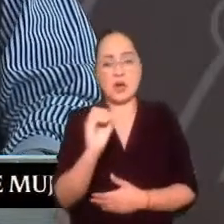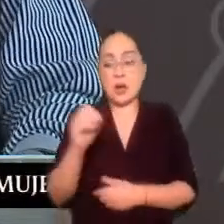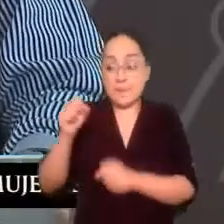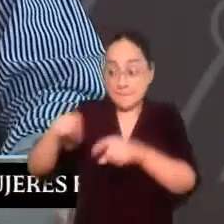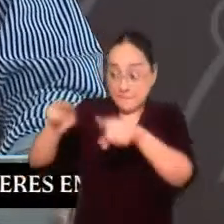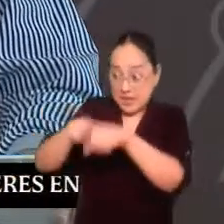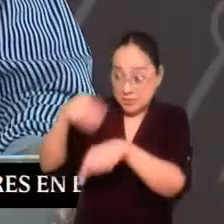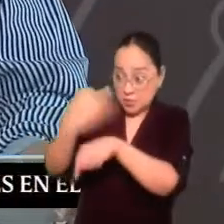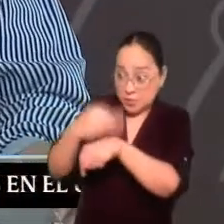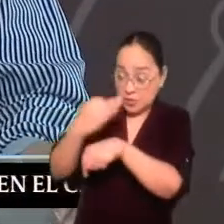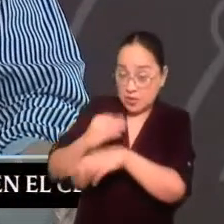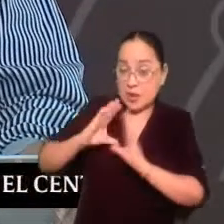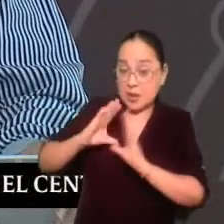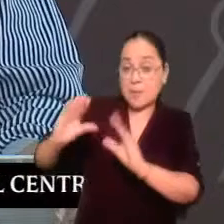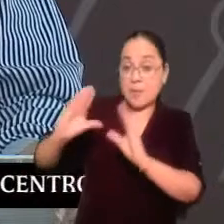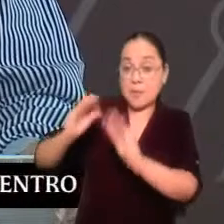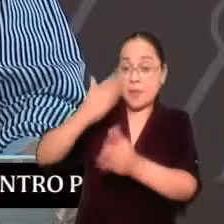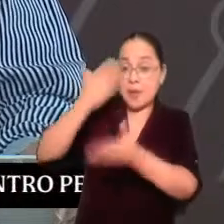formarlos, etcétera, ¿no?